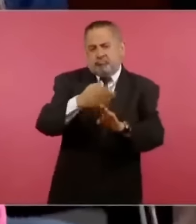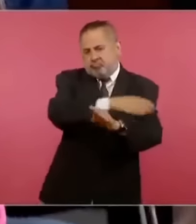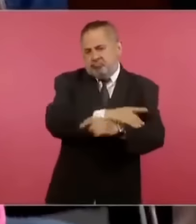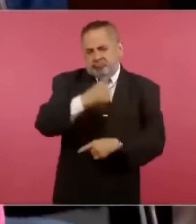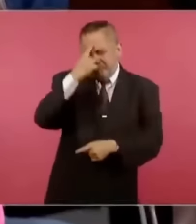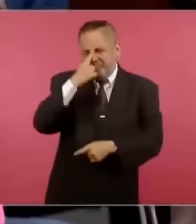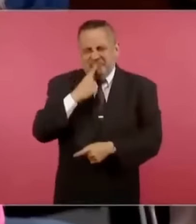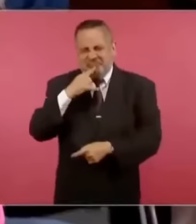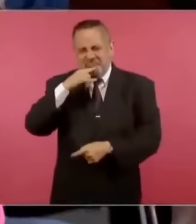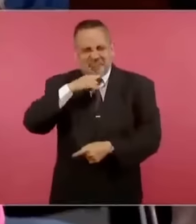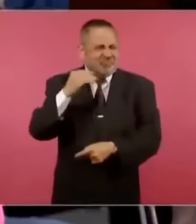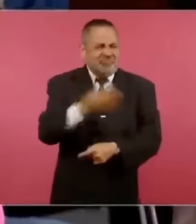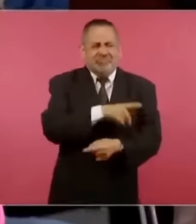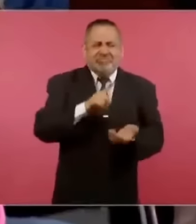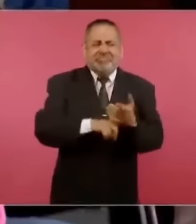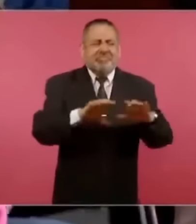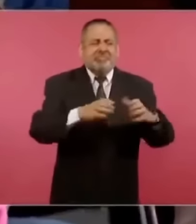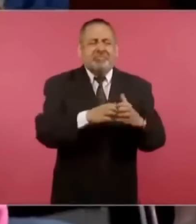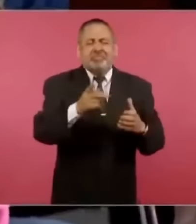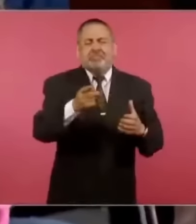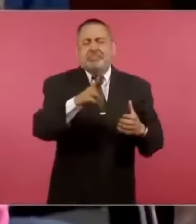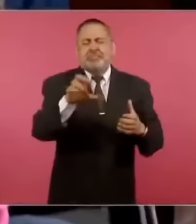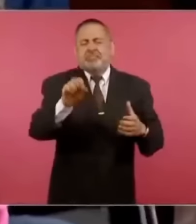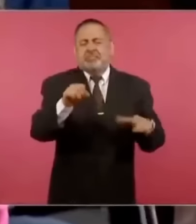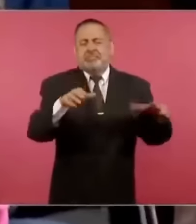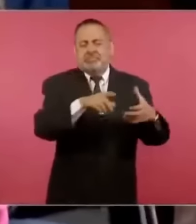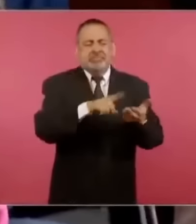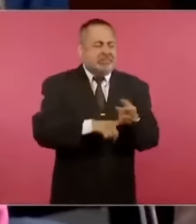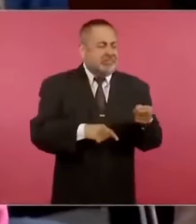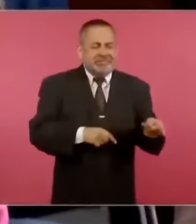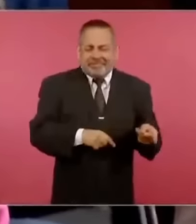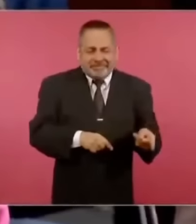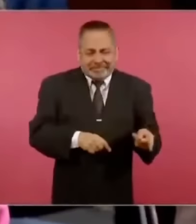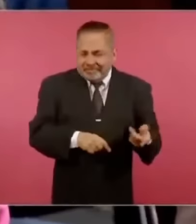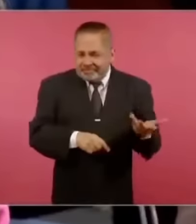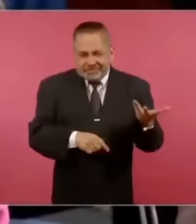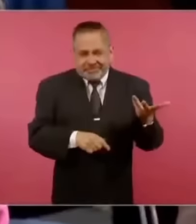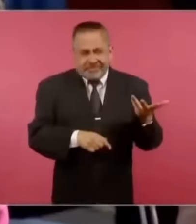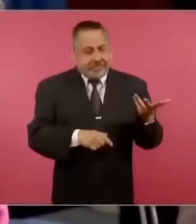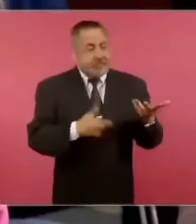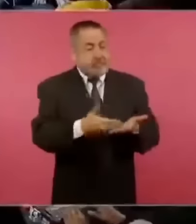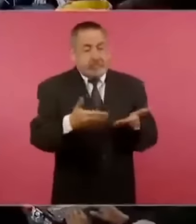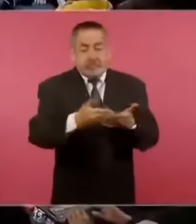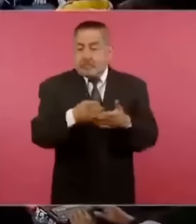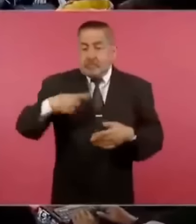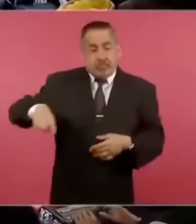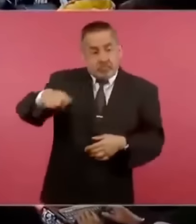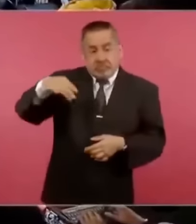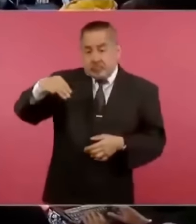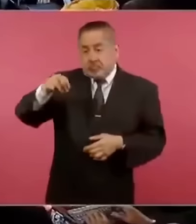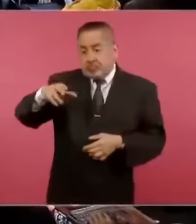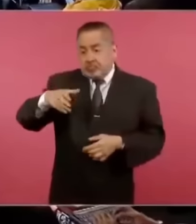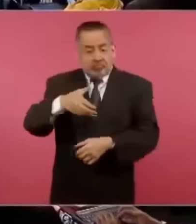Padres y toda esta gente que viene de esos están ahora avalados por ustedes,